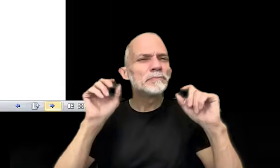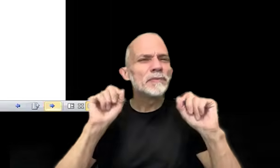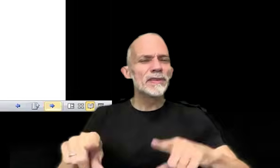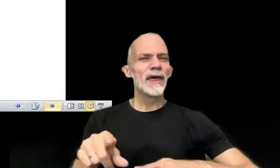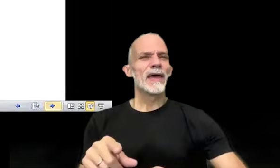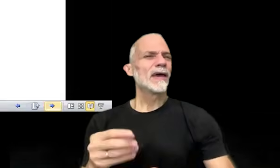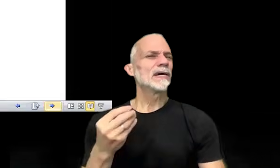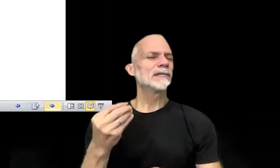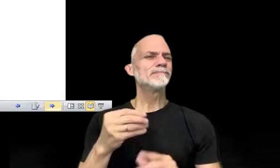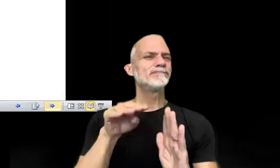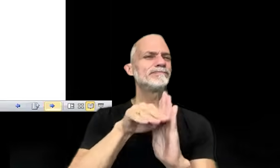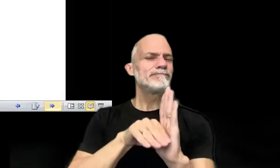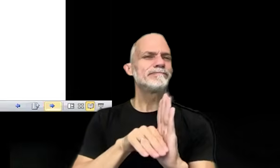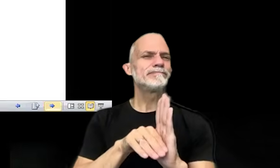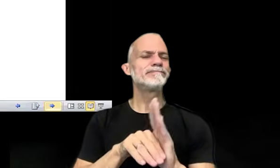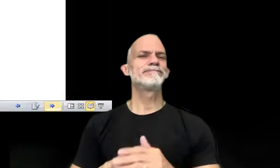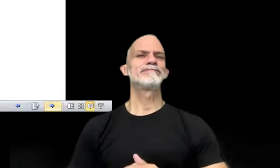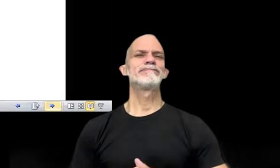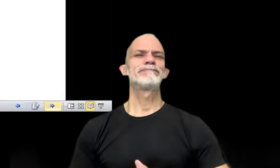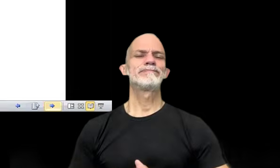cuestiones de